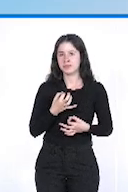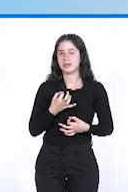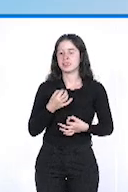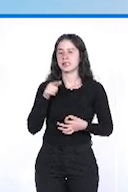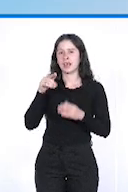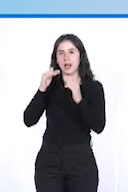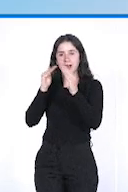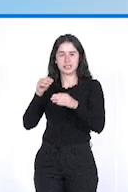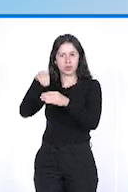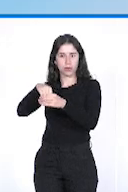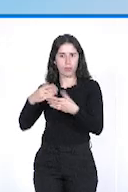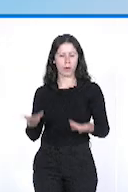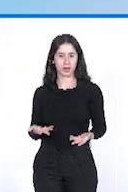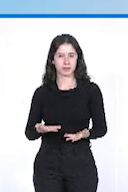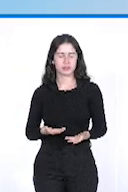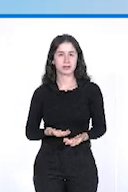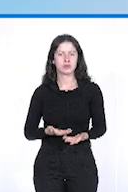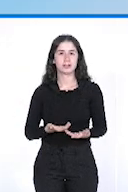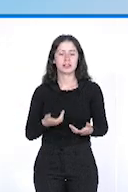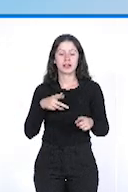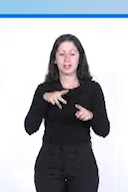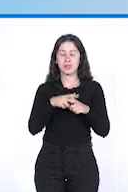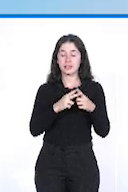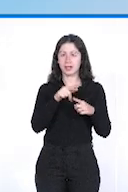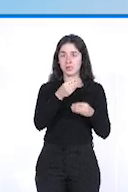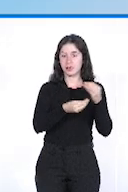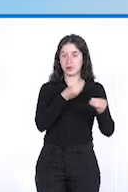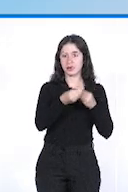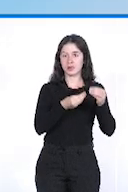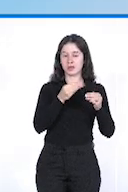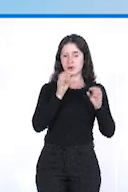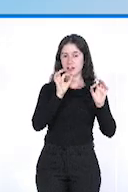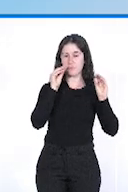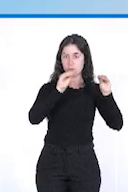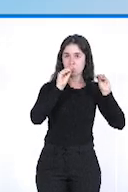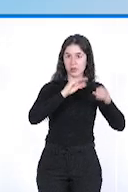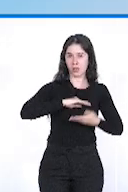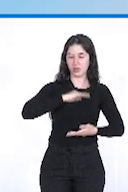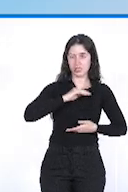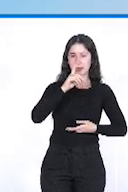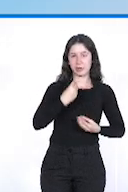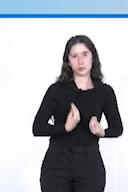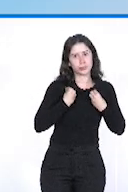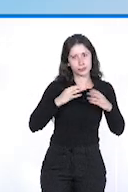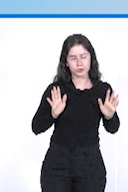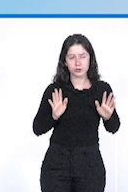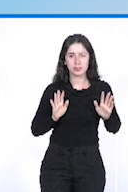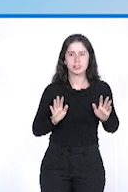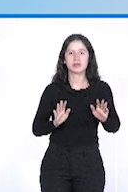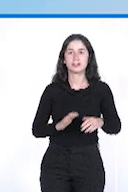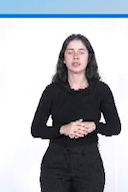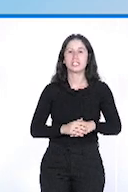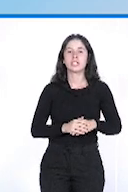las viviendas eh A partir de ese taller eh de formación capacitación y susto eh